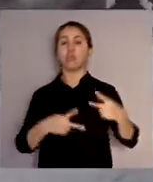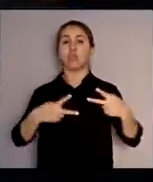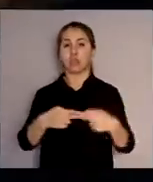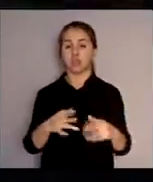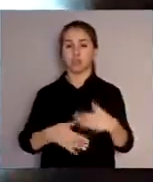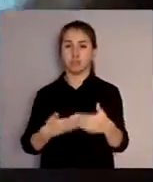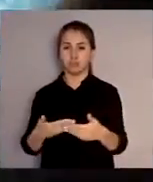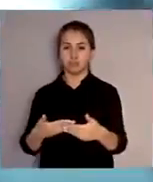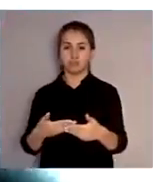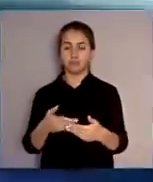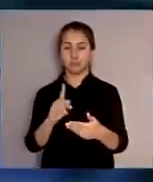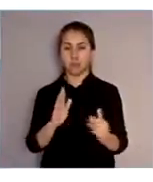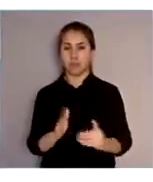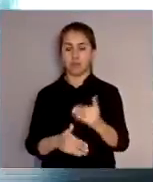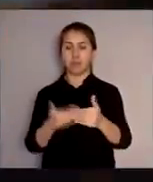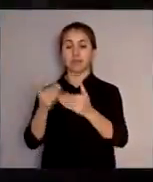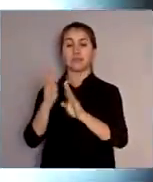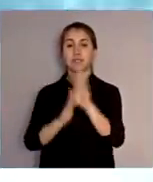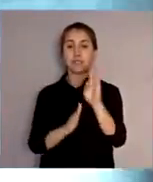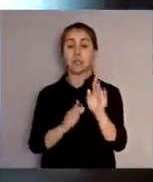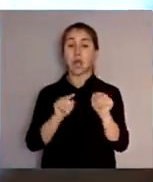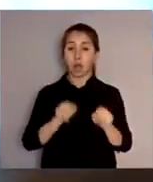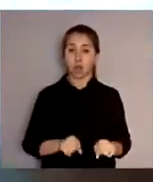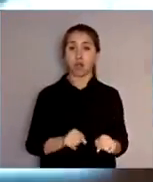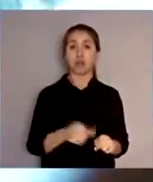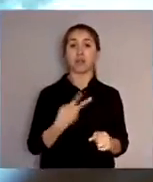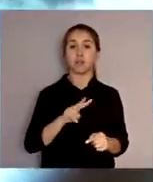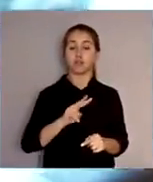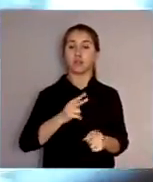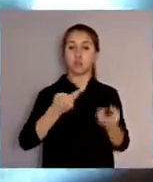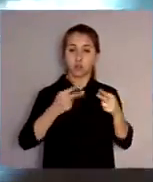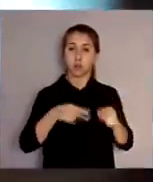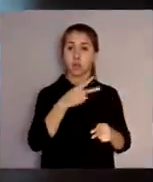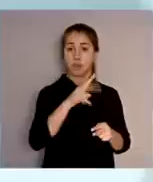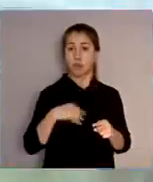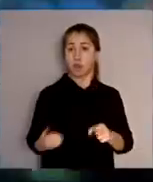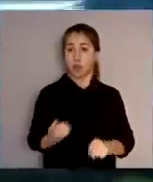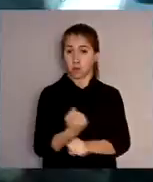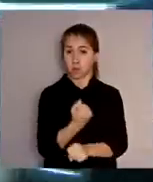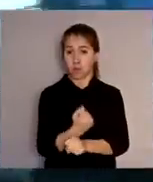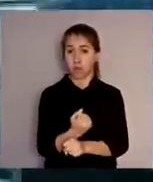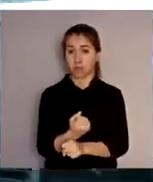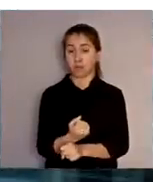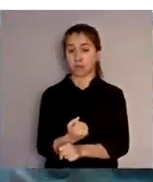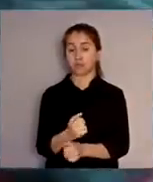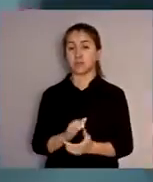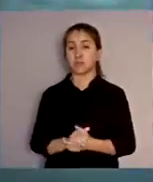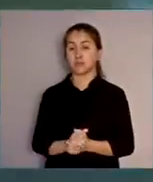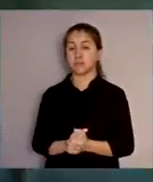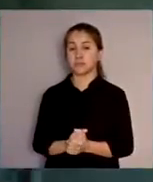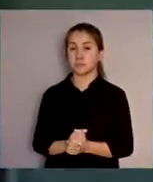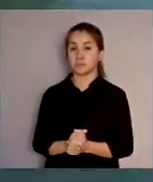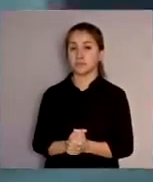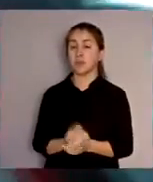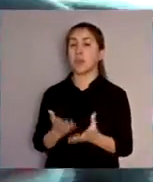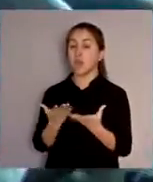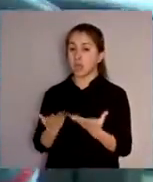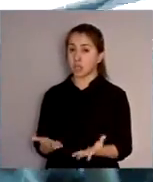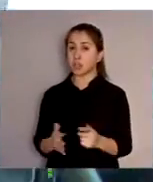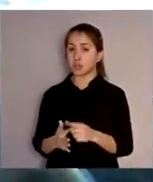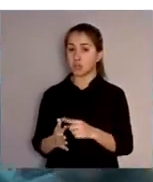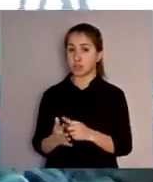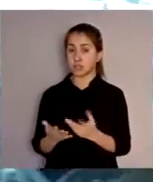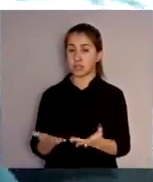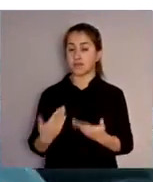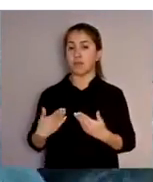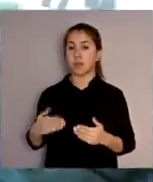otros quedan en el camino. Ahora es el turno de ellos. ¿Los ayudamos o no? ¿Qué jodió? Una ya, entonces échate